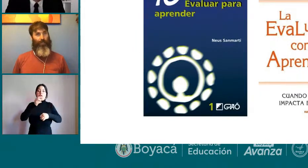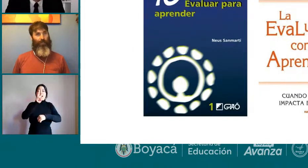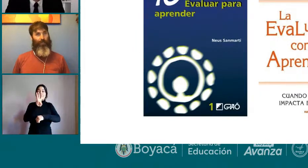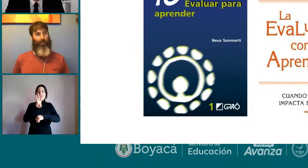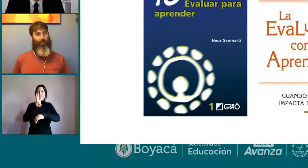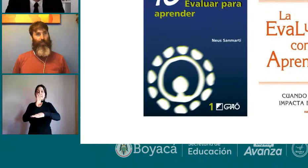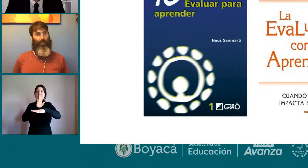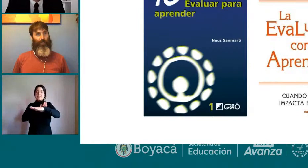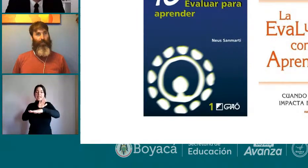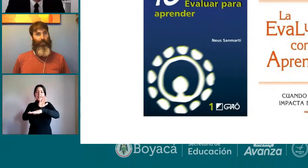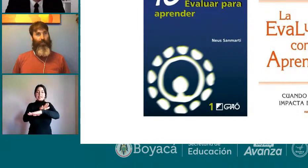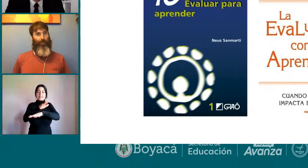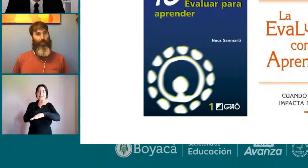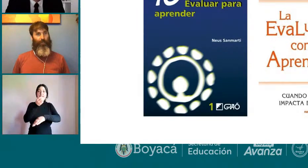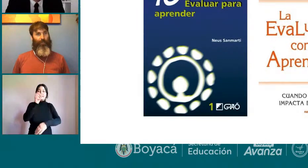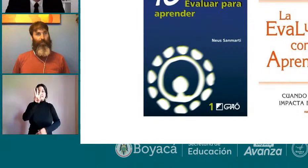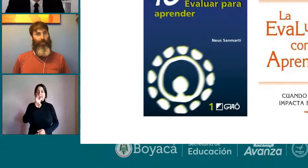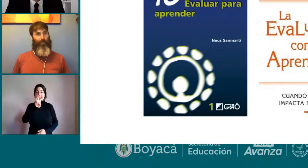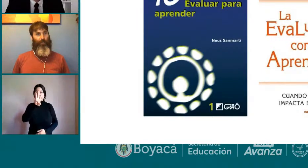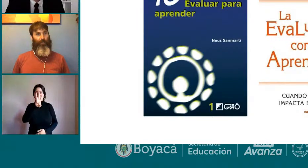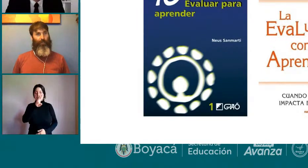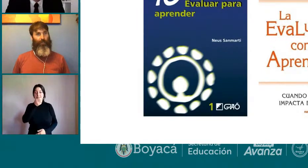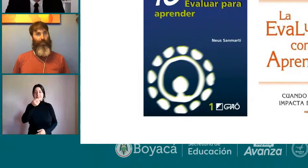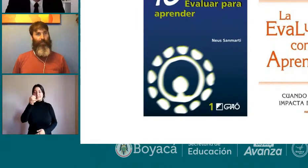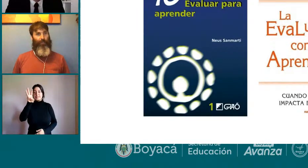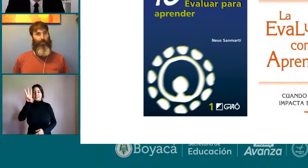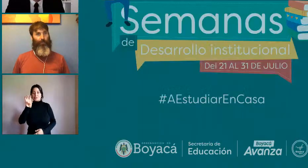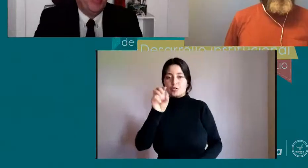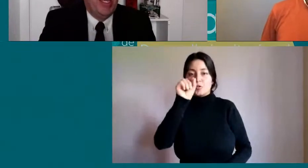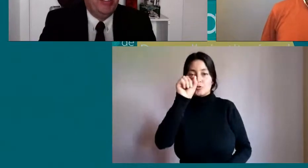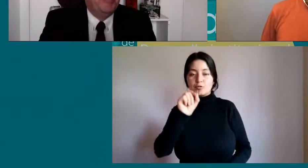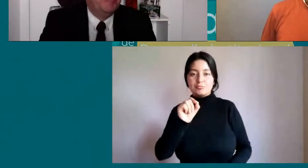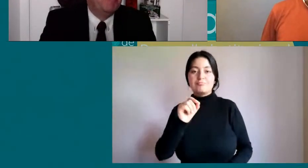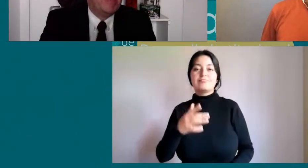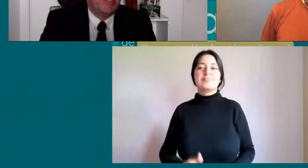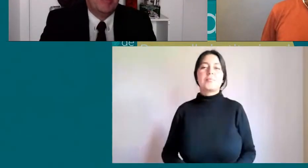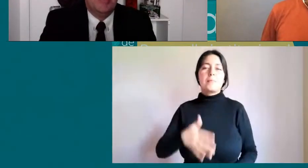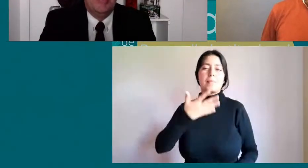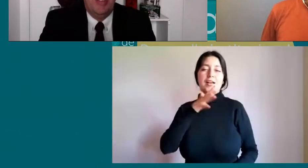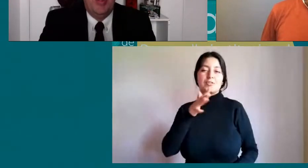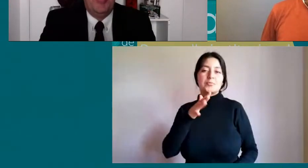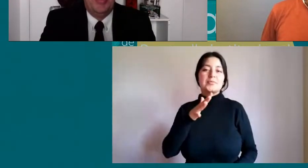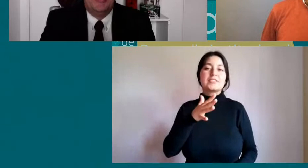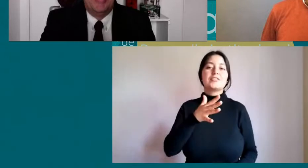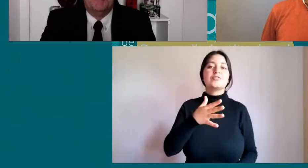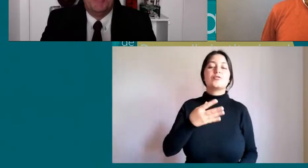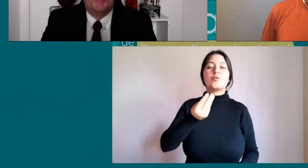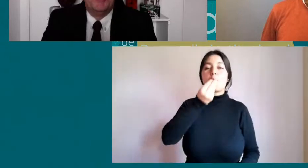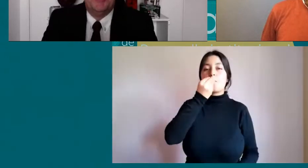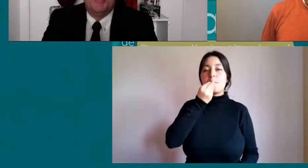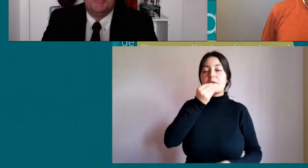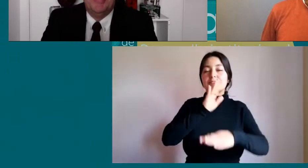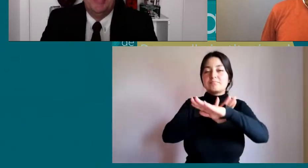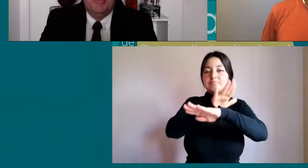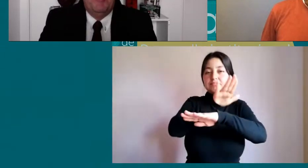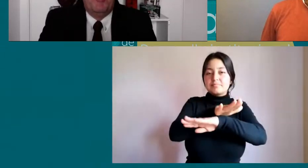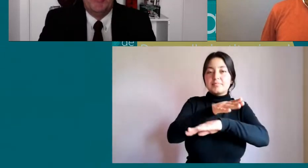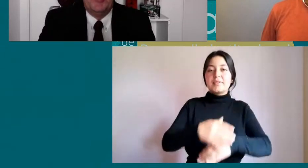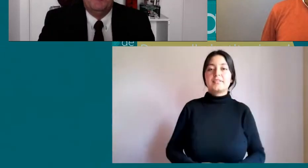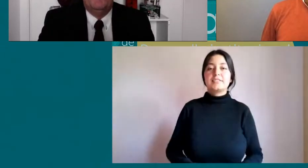menos, es la hora de las 11, que nosotros hablamos nosotros de un refrigerio, de un pasante, ahora en la tarde para